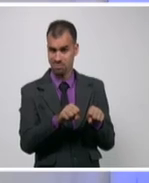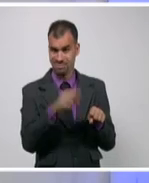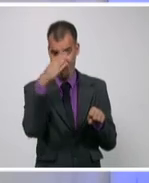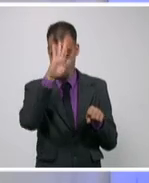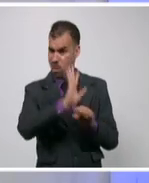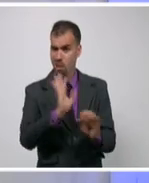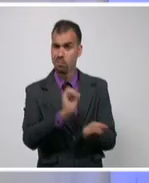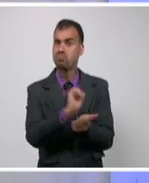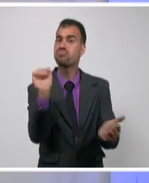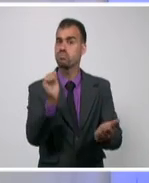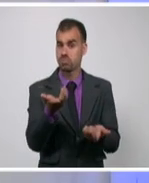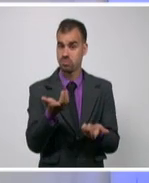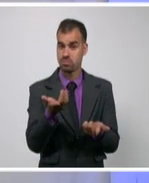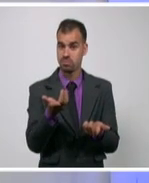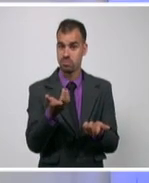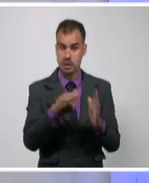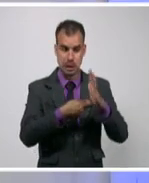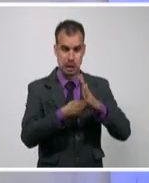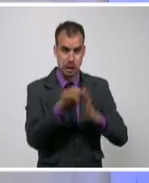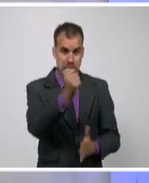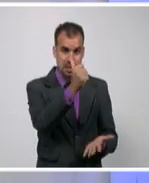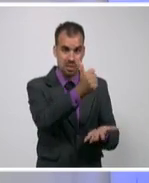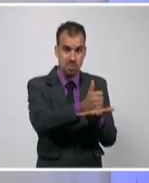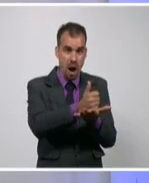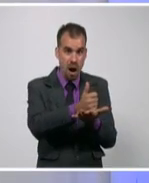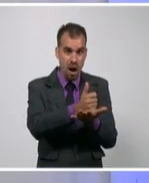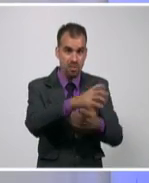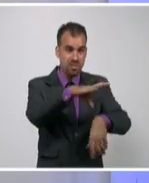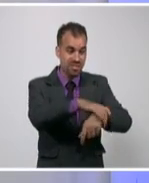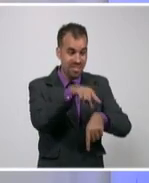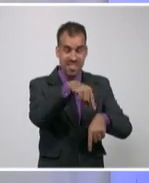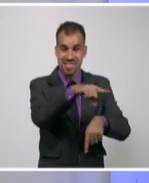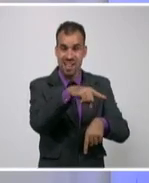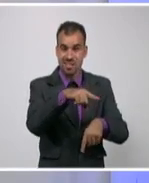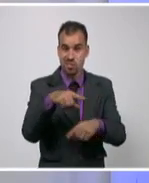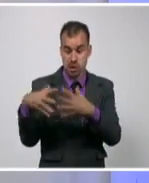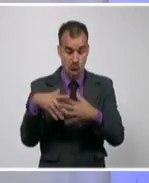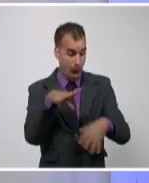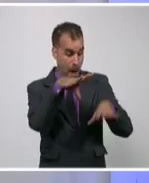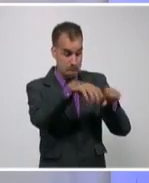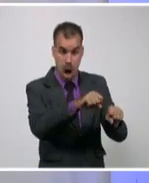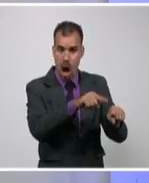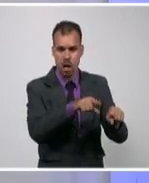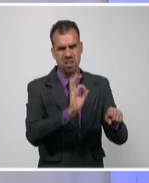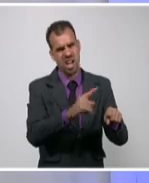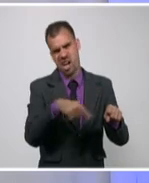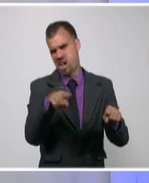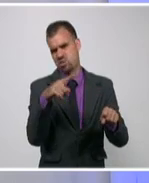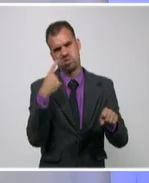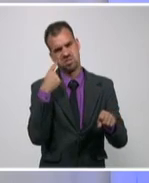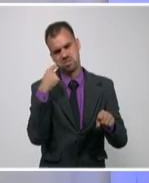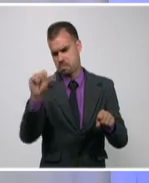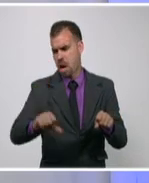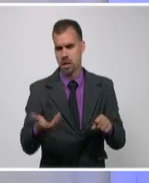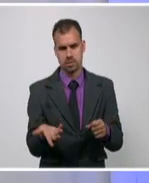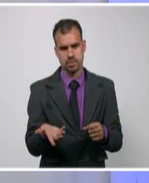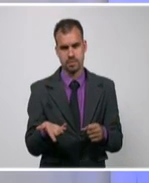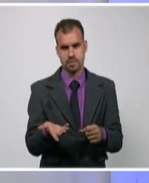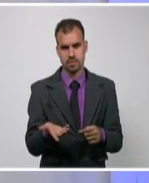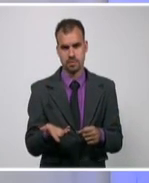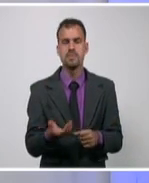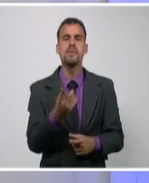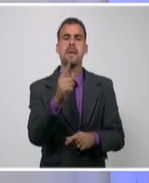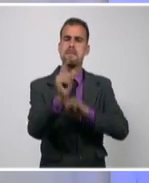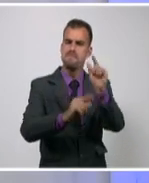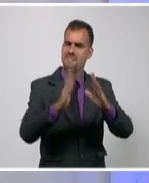Estados Unidos en Guantánamo califica incluso como un acto de colonialismo. Hay que escuchar las anécdotas de los guantanameros